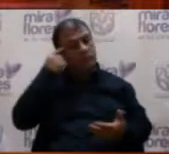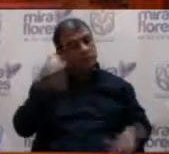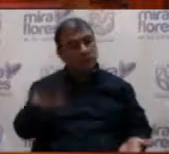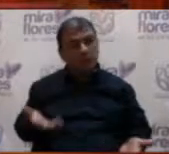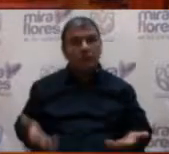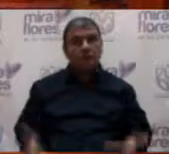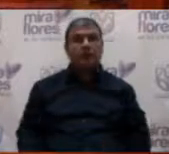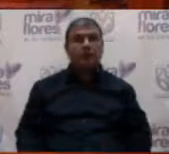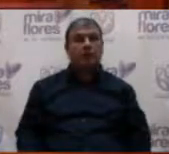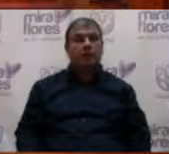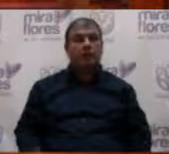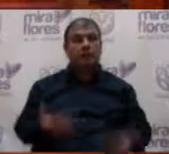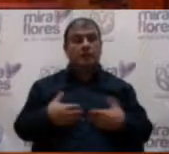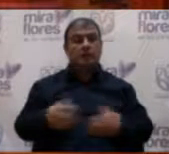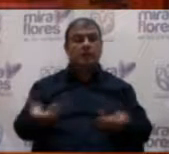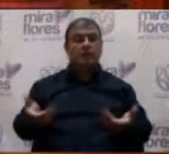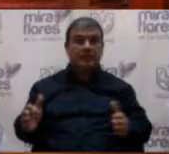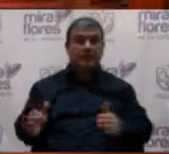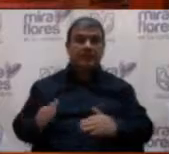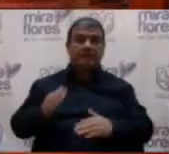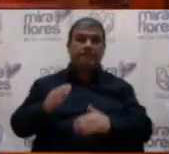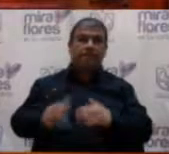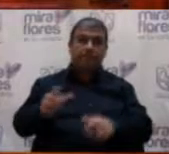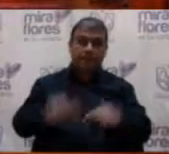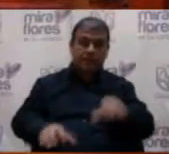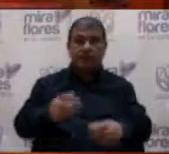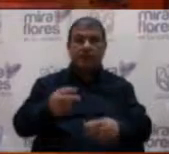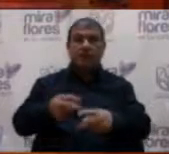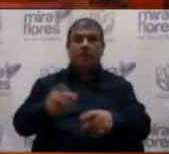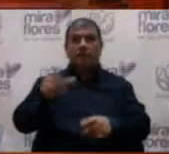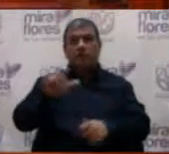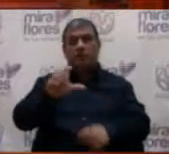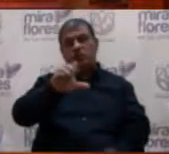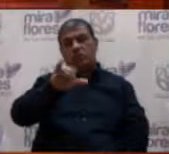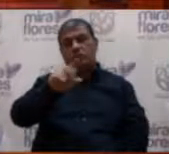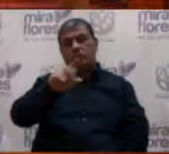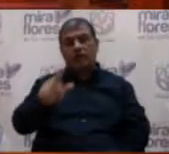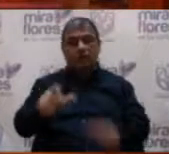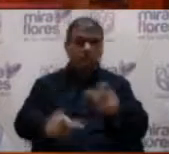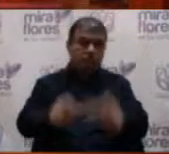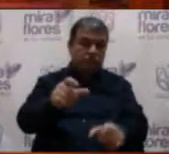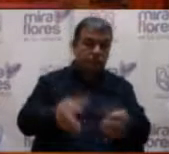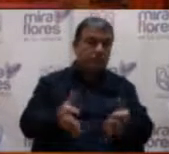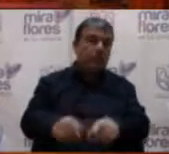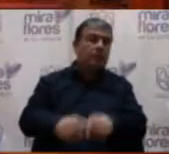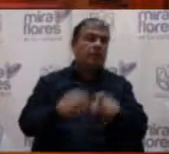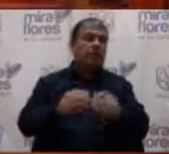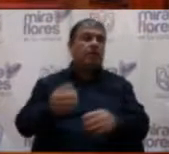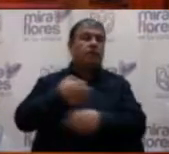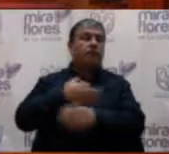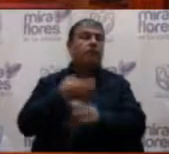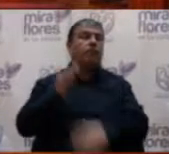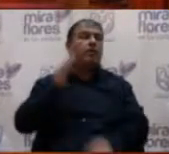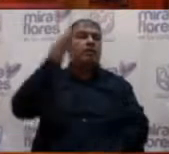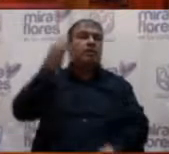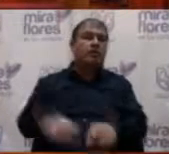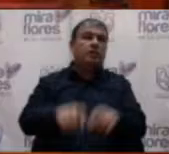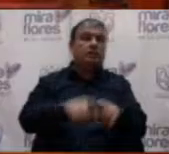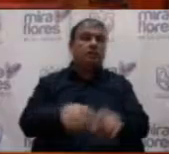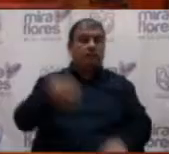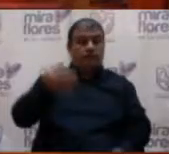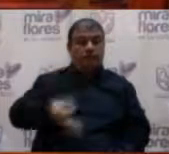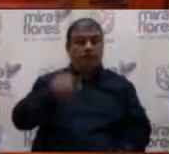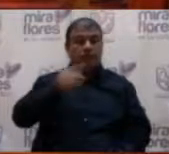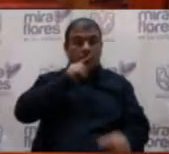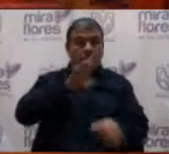se hace ciudadanía, se va formando a la gente para el futuro, y sobre todo respecto a lo que es un